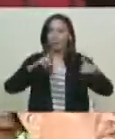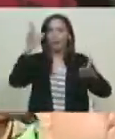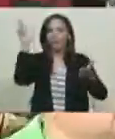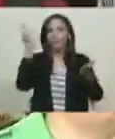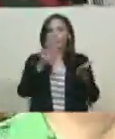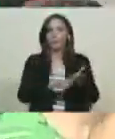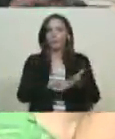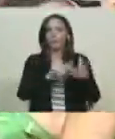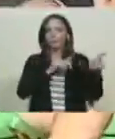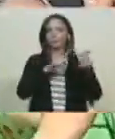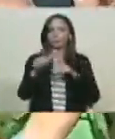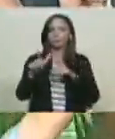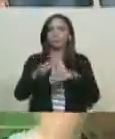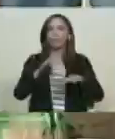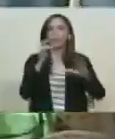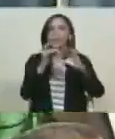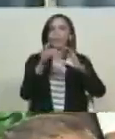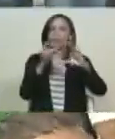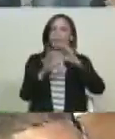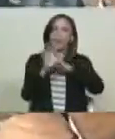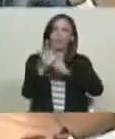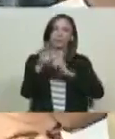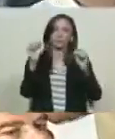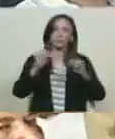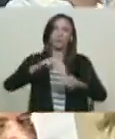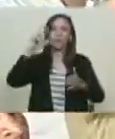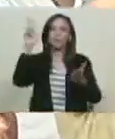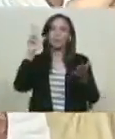Aprobada la propuesta del carné de la patria de los transportistas.